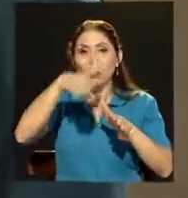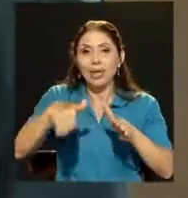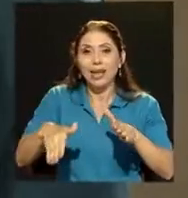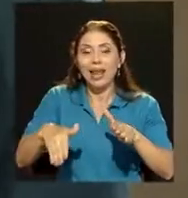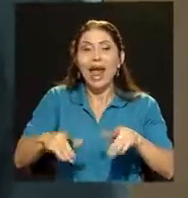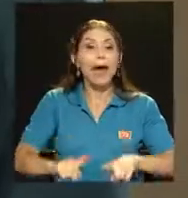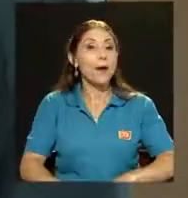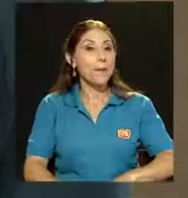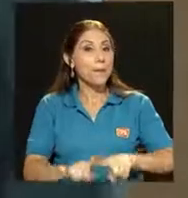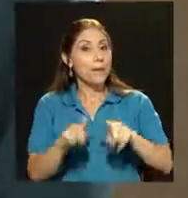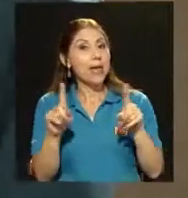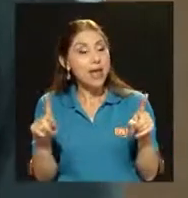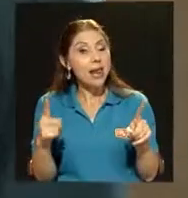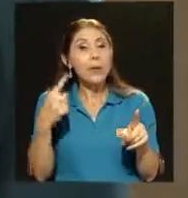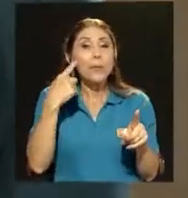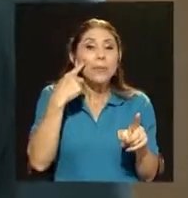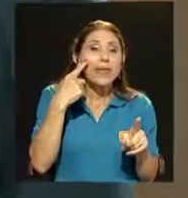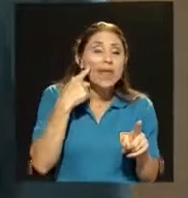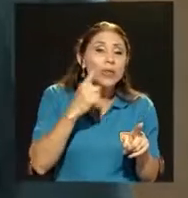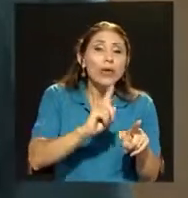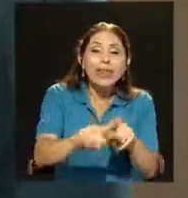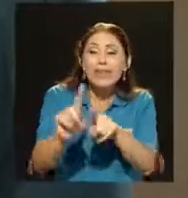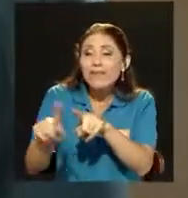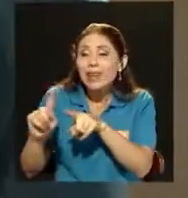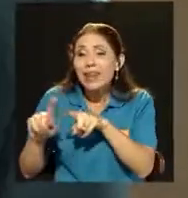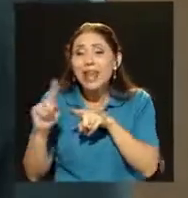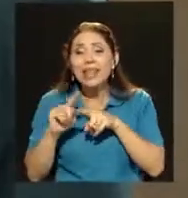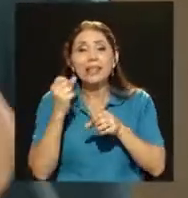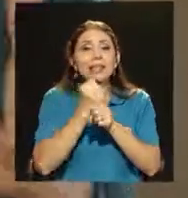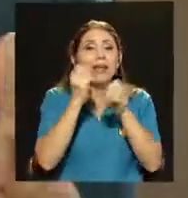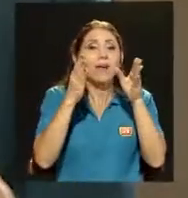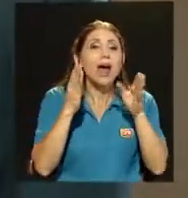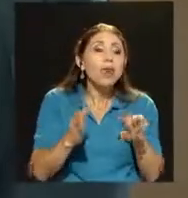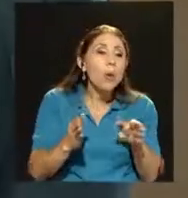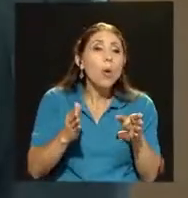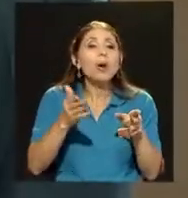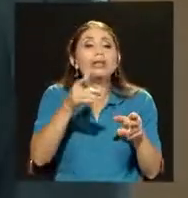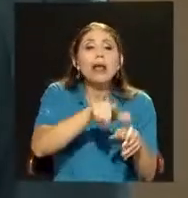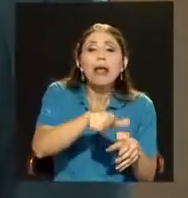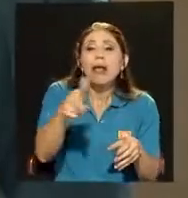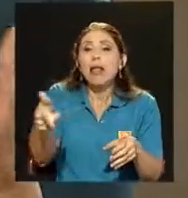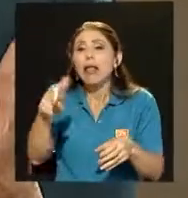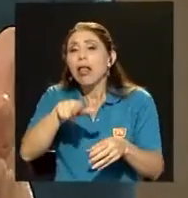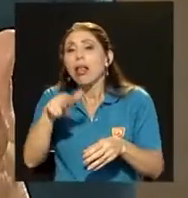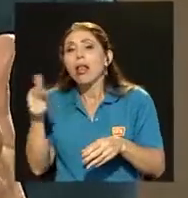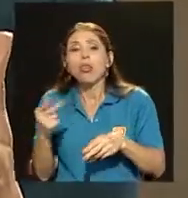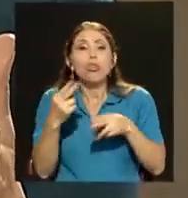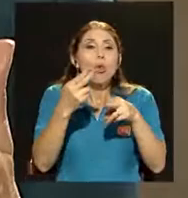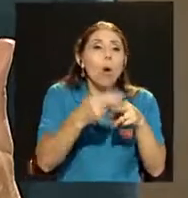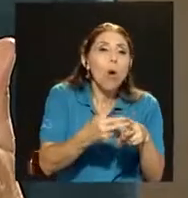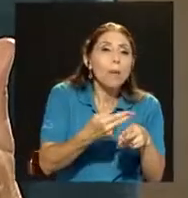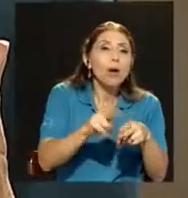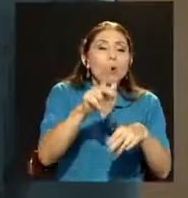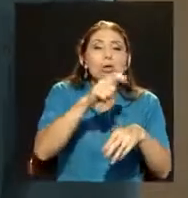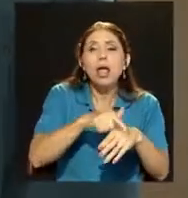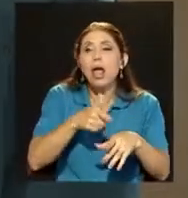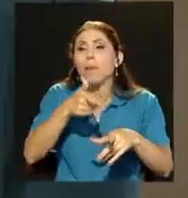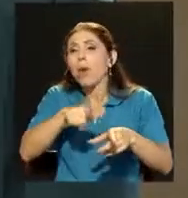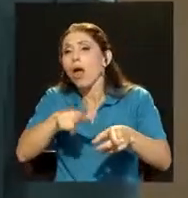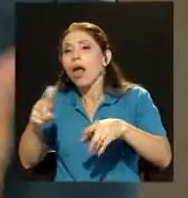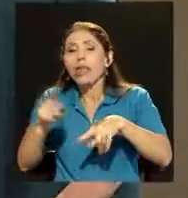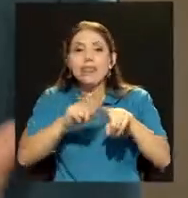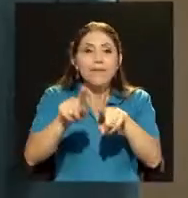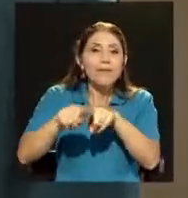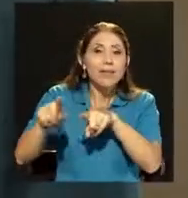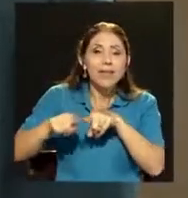los movimientos de personal, de los nombramientos, etcétera, se siguen presentando estas posibles sumas pagadas de más. Y